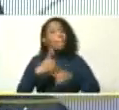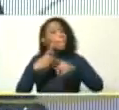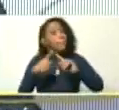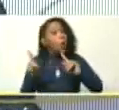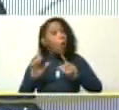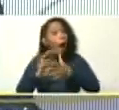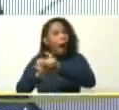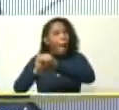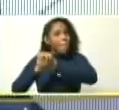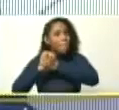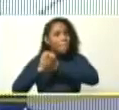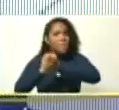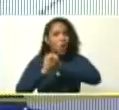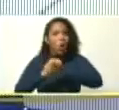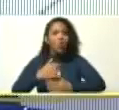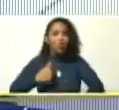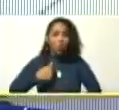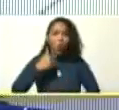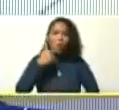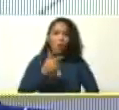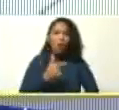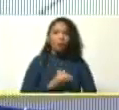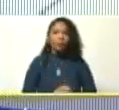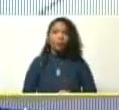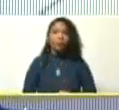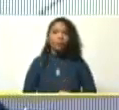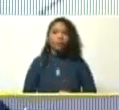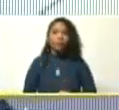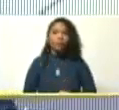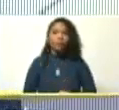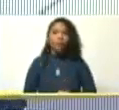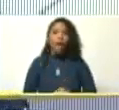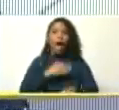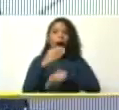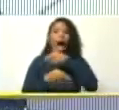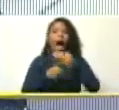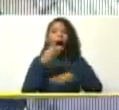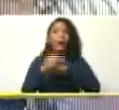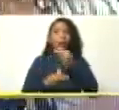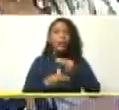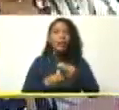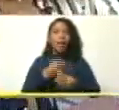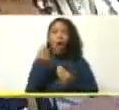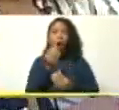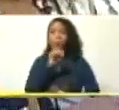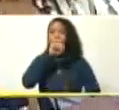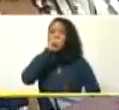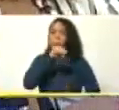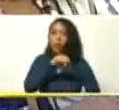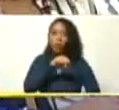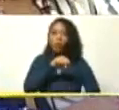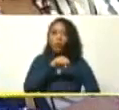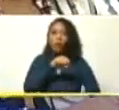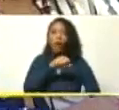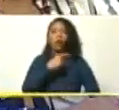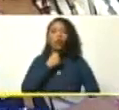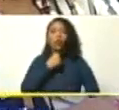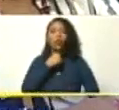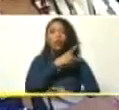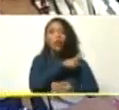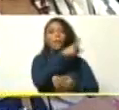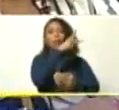amistad, yo diría que ennoblece el gusto poético, en el sentido que